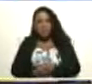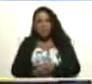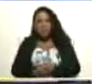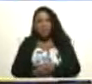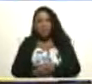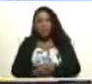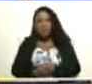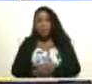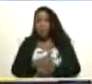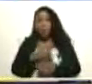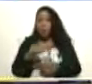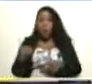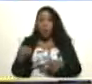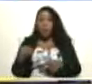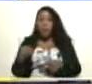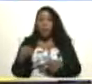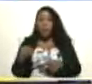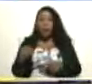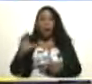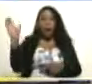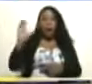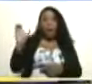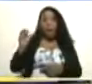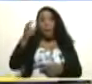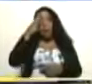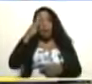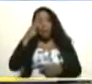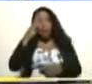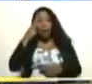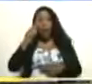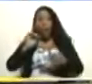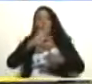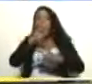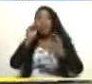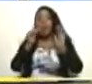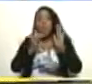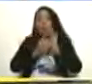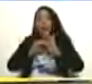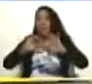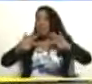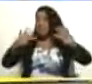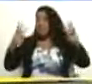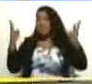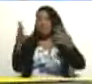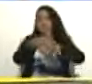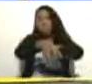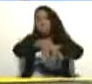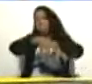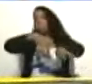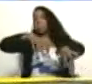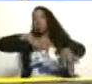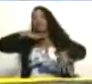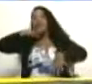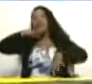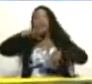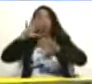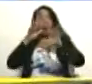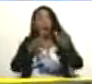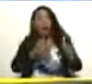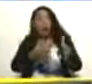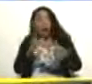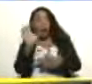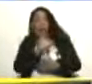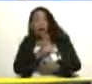No es lo mismo un juego Caracas-Magallanes en el Monumental, con 40.000 aficionados allí y que gane el